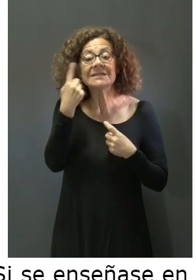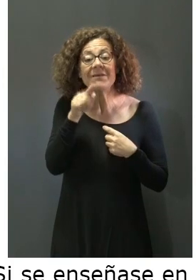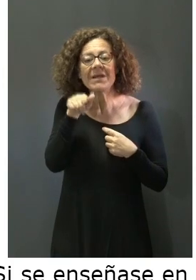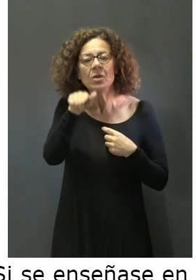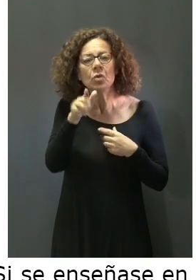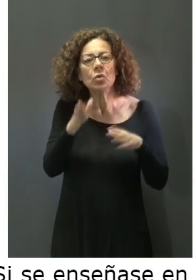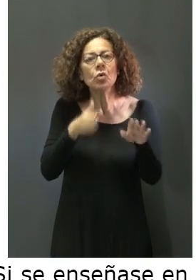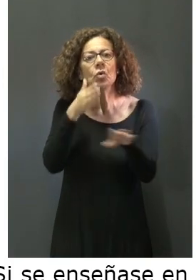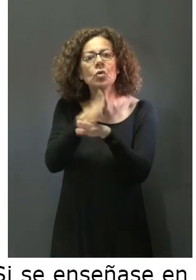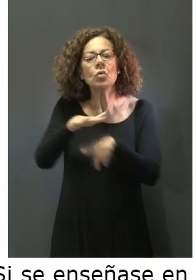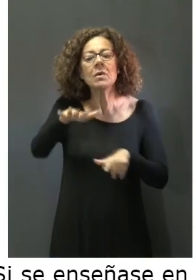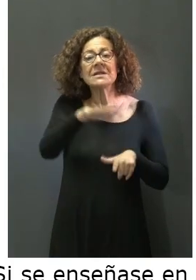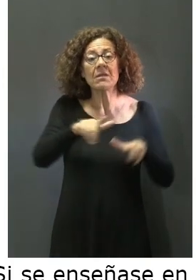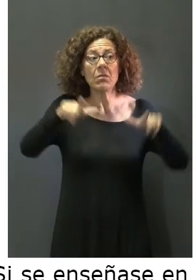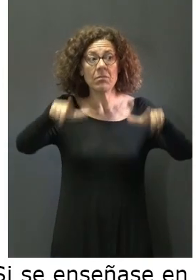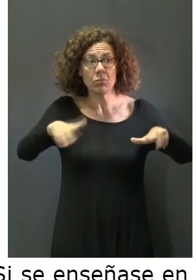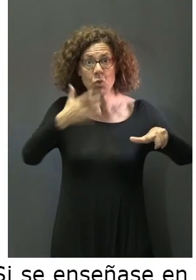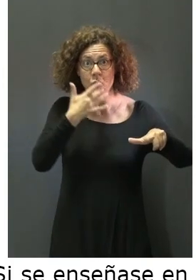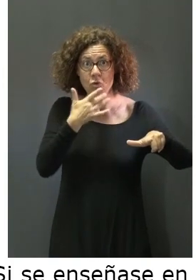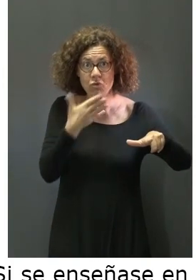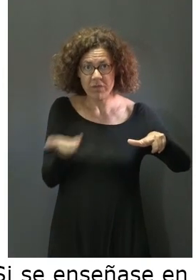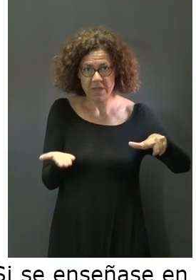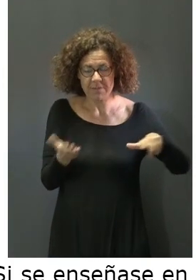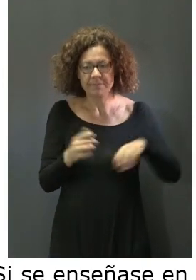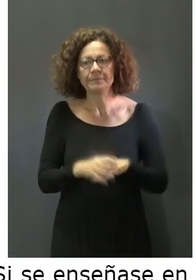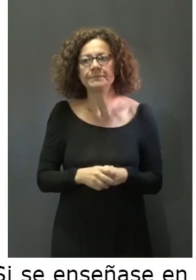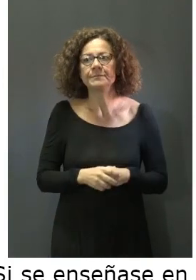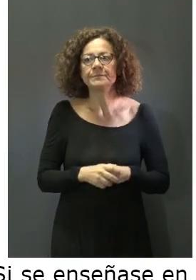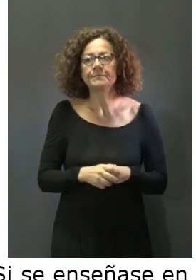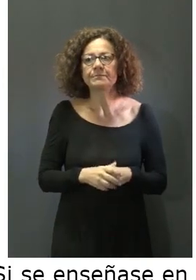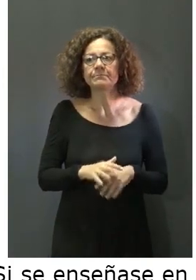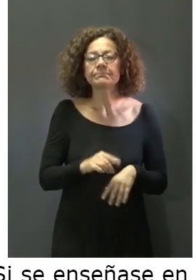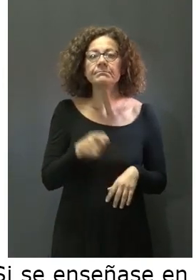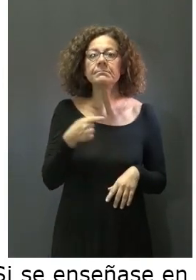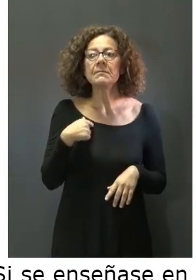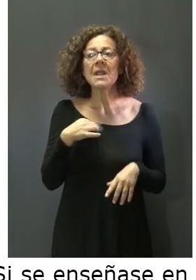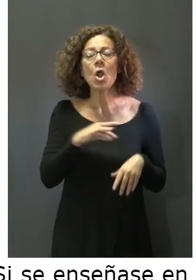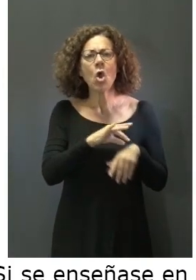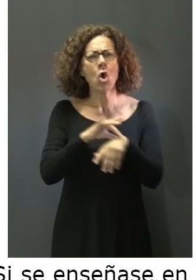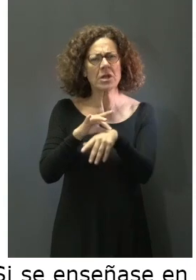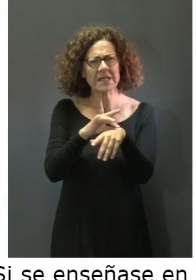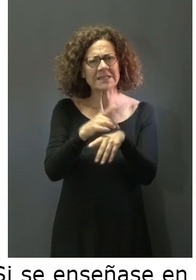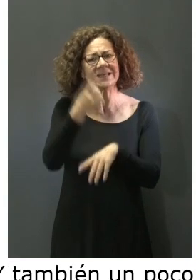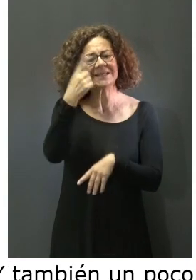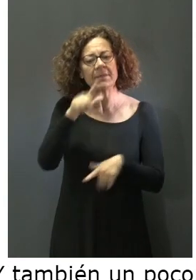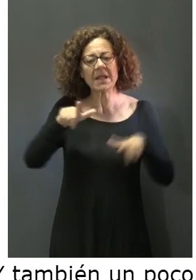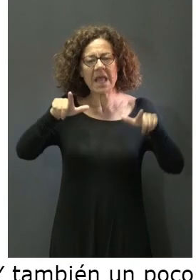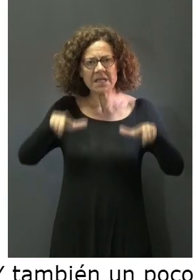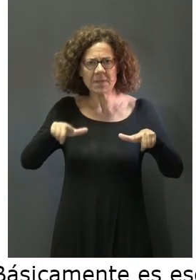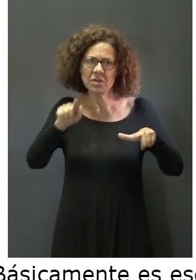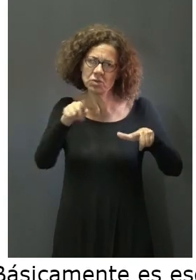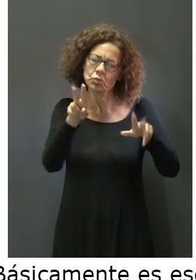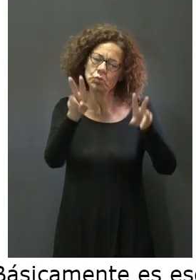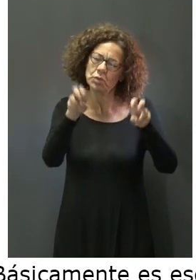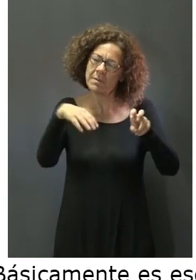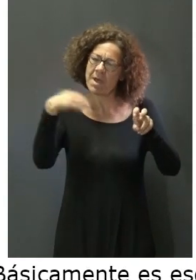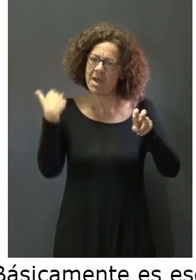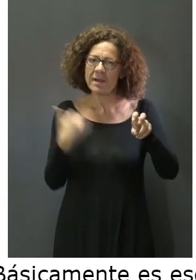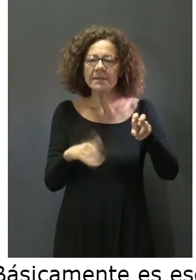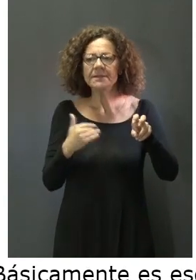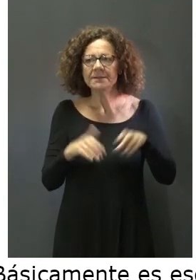al que vas a acceder, ¿no? Pero bueno, básicamente eso. El orientarse y el conocer los espacios es un tema que